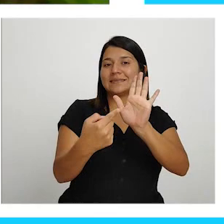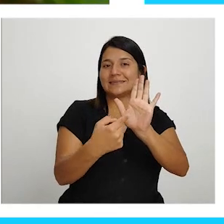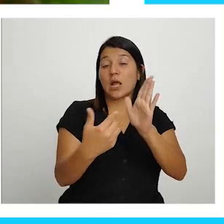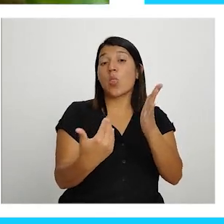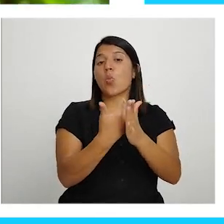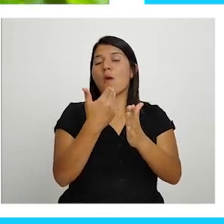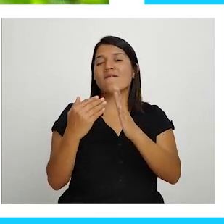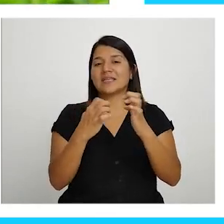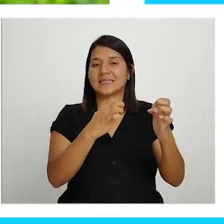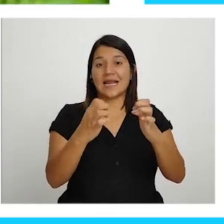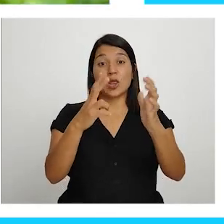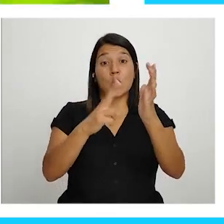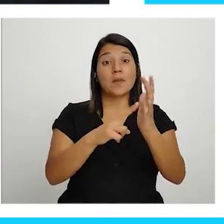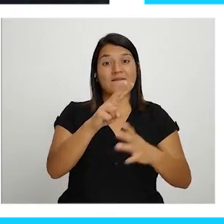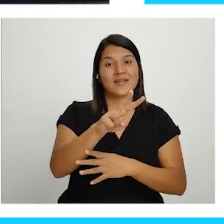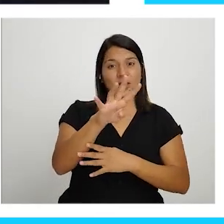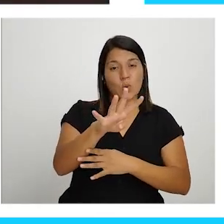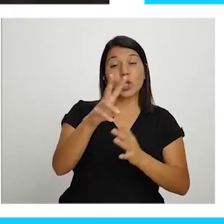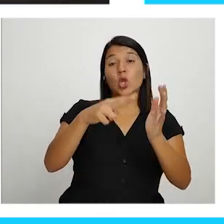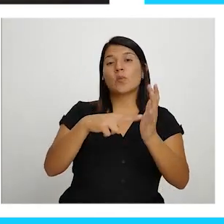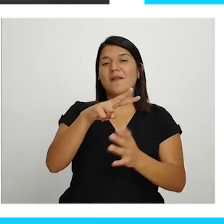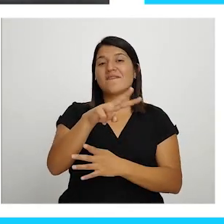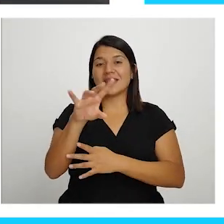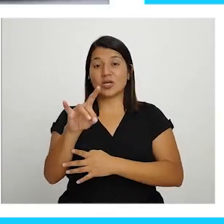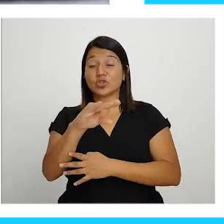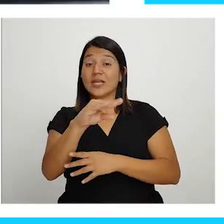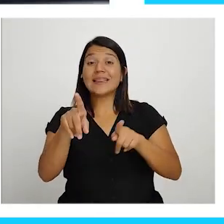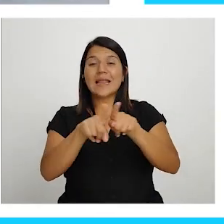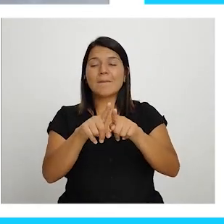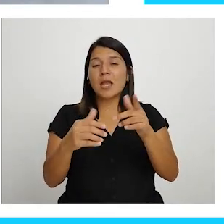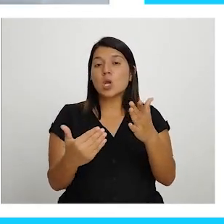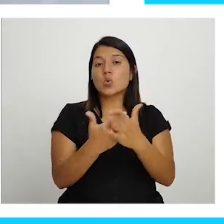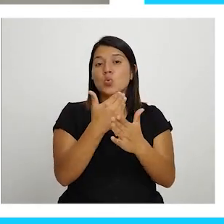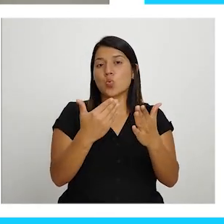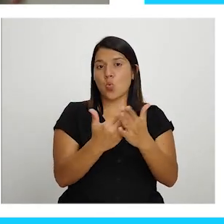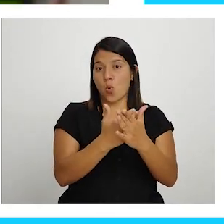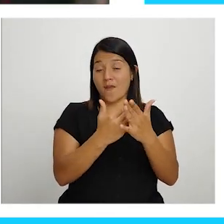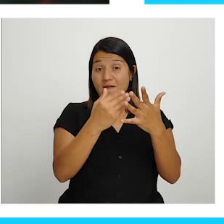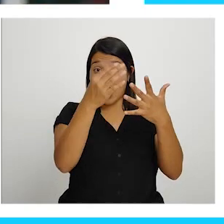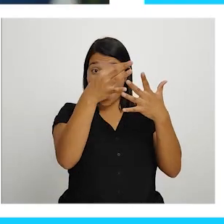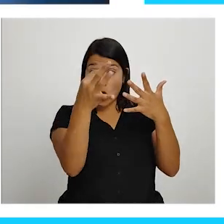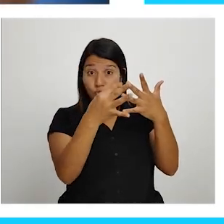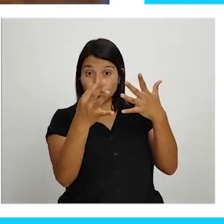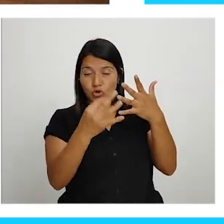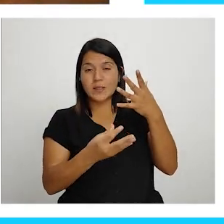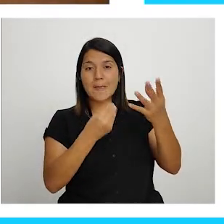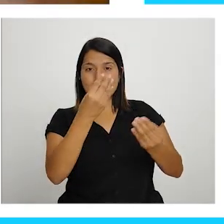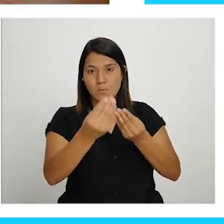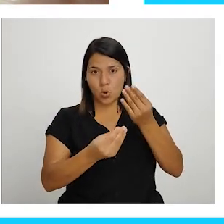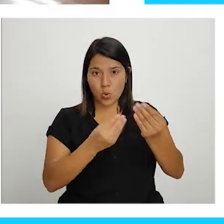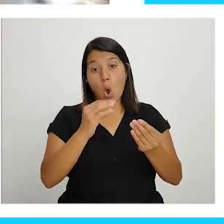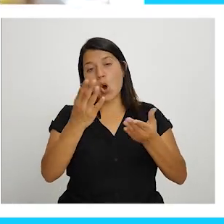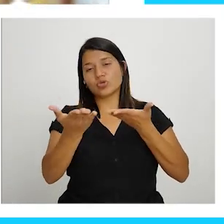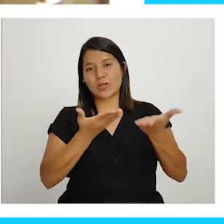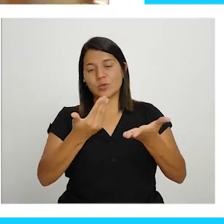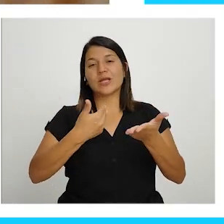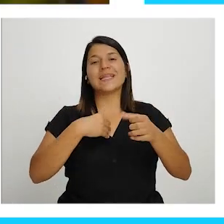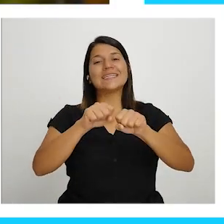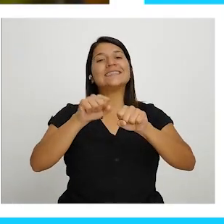estrategia 2024-2028 y la nueva oferta de productos del Sistema de Banca para el Desarrollo, que